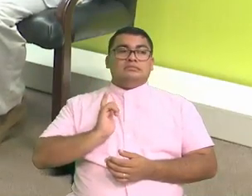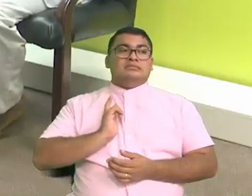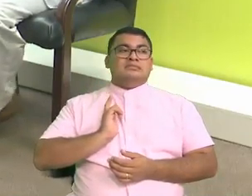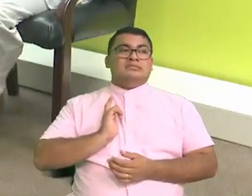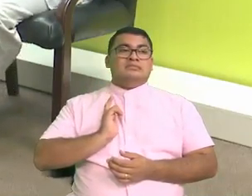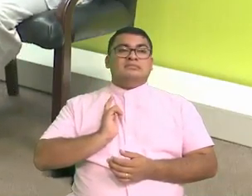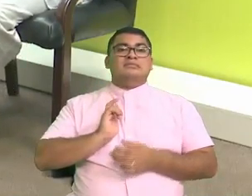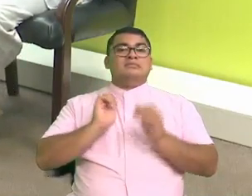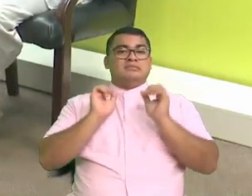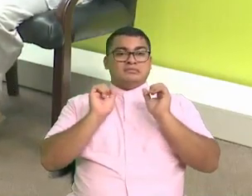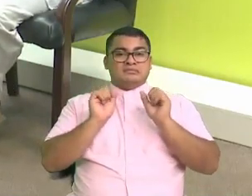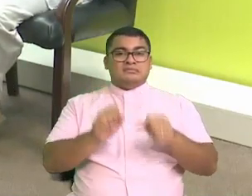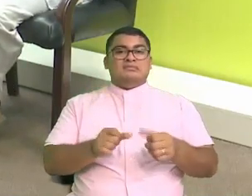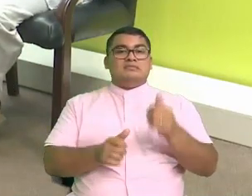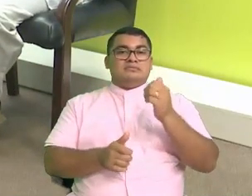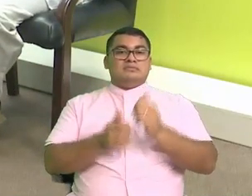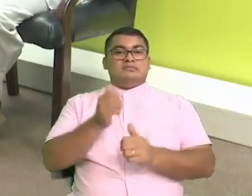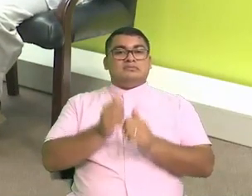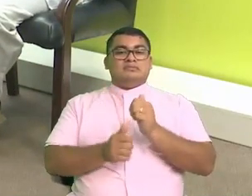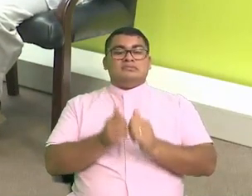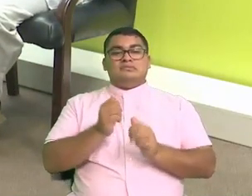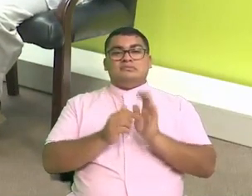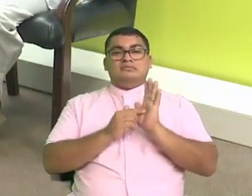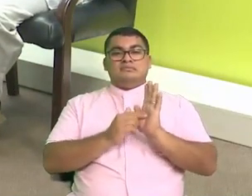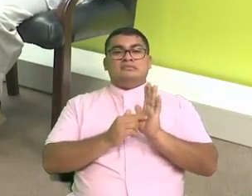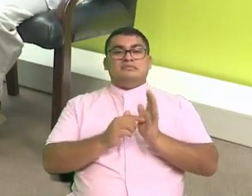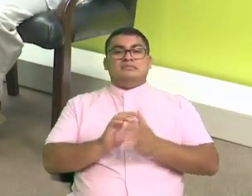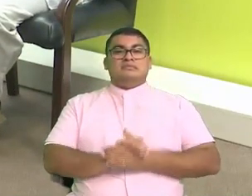te puede conllevar a complicaciones, por ejemplo,